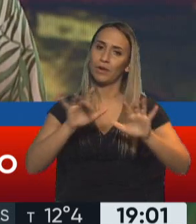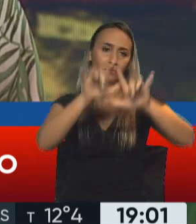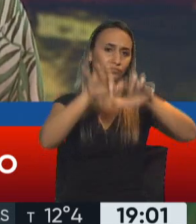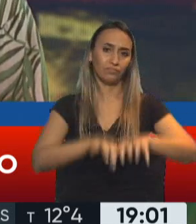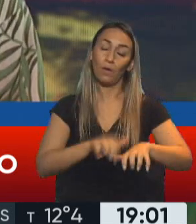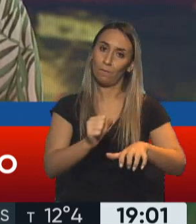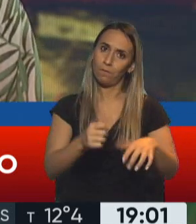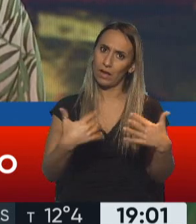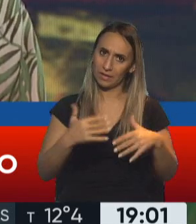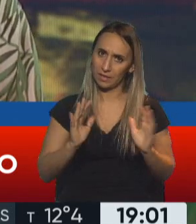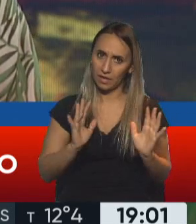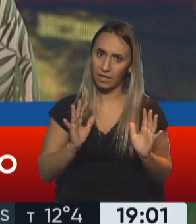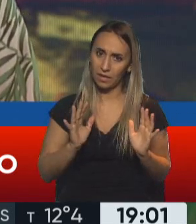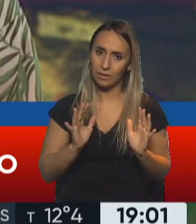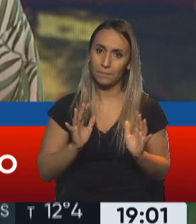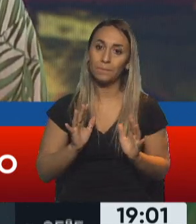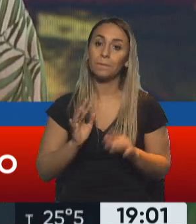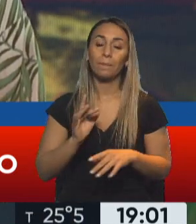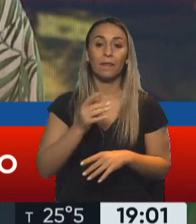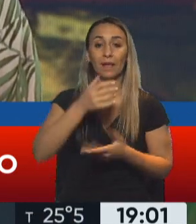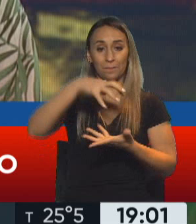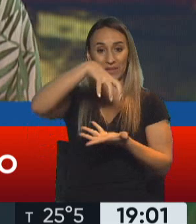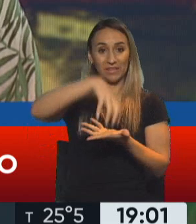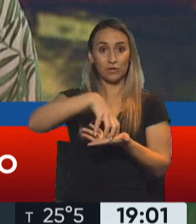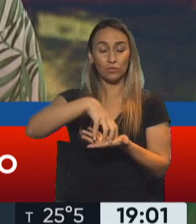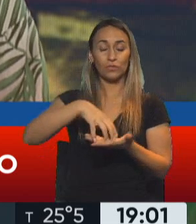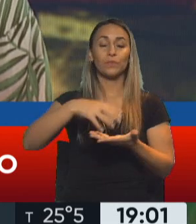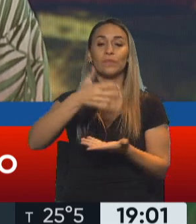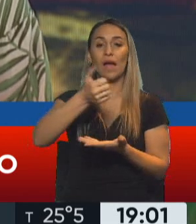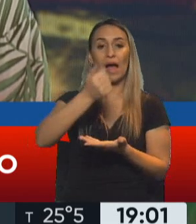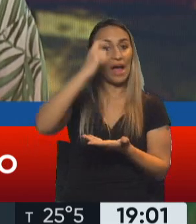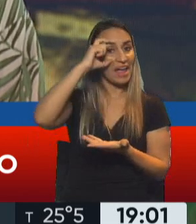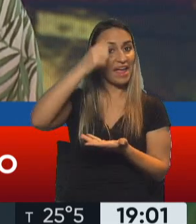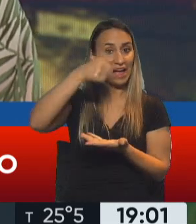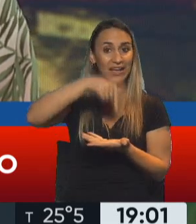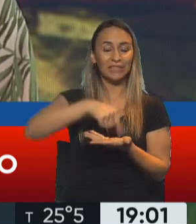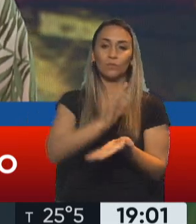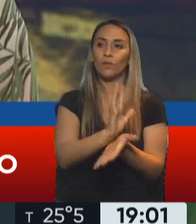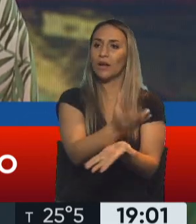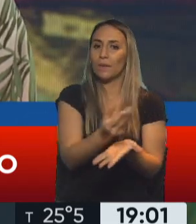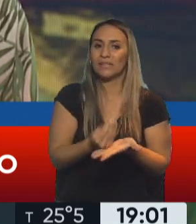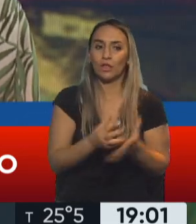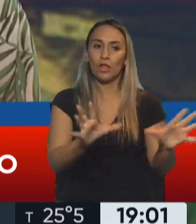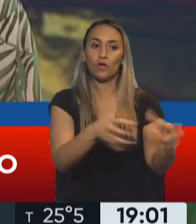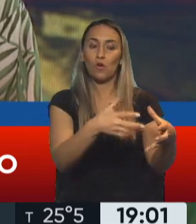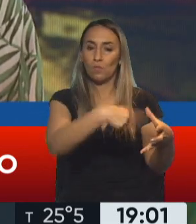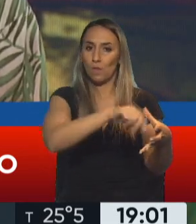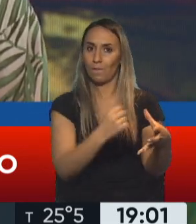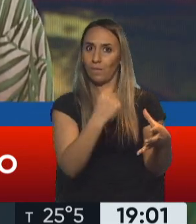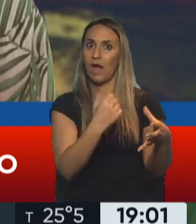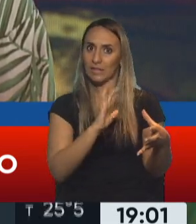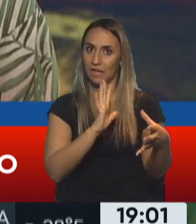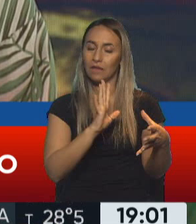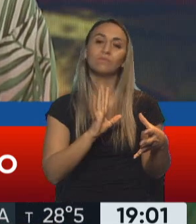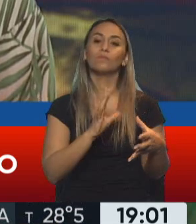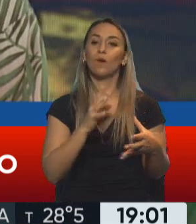parte más fuerte es esa. Hay que tener en cuenta que AEA es una de las entidades más representativas del Círculo Rojo, por la cual tiene muchísima influencia